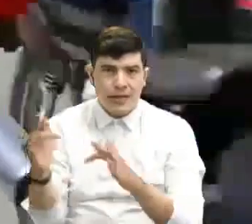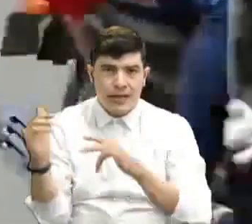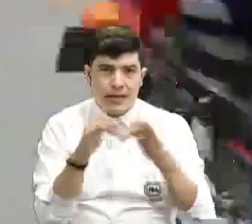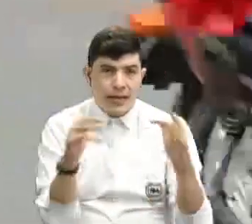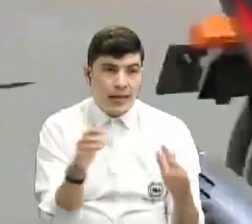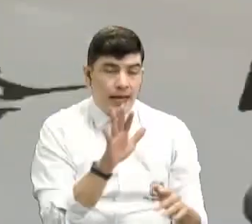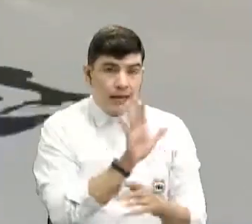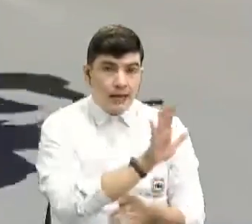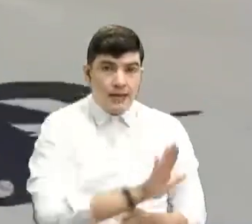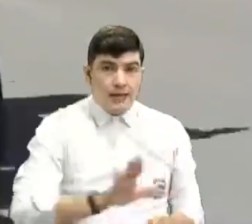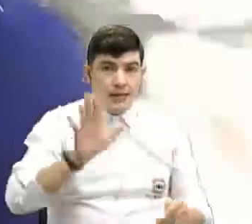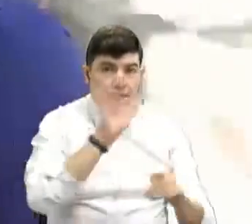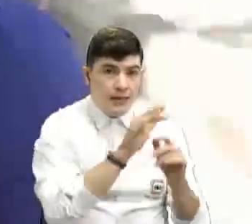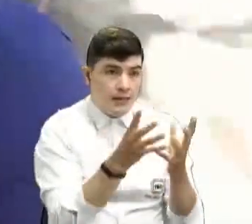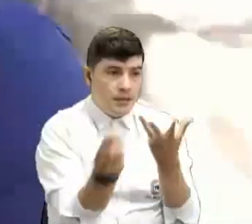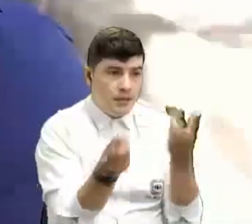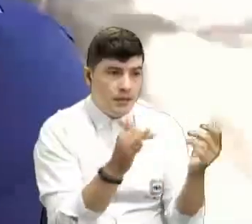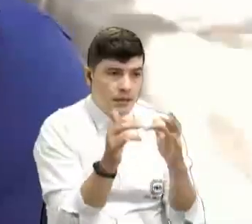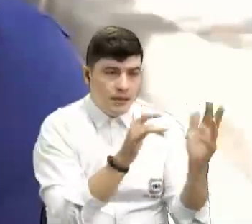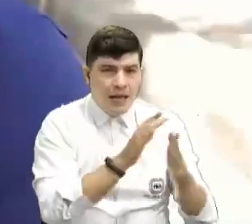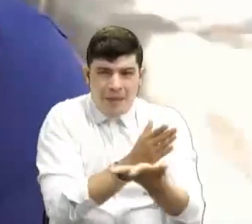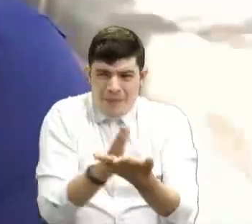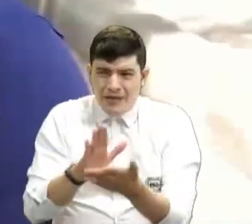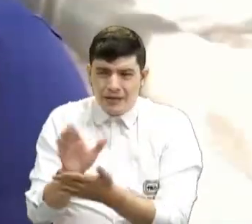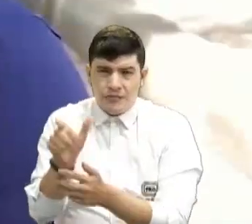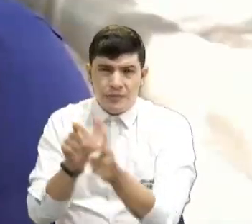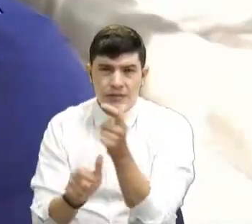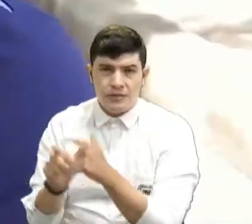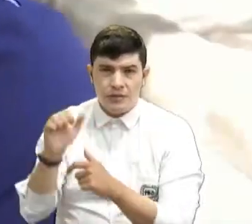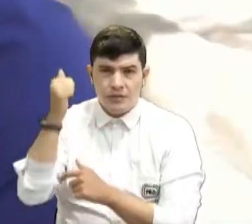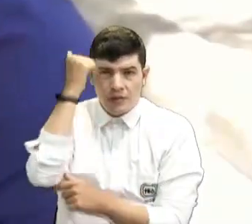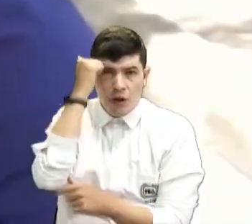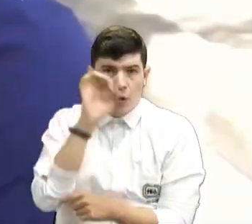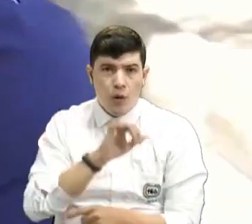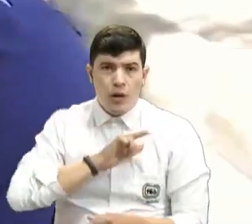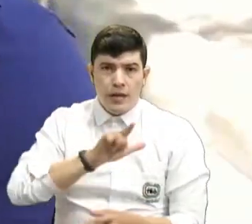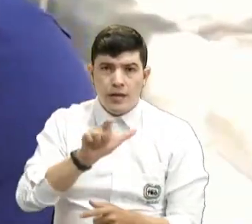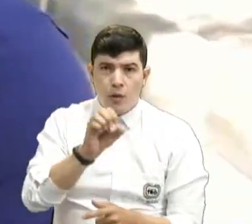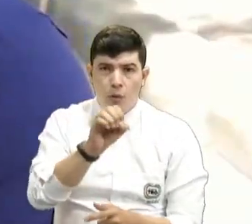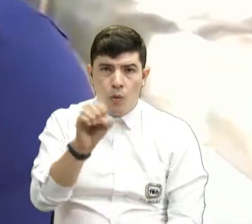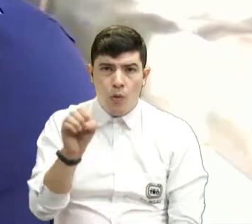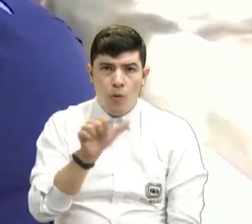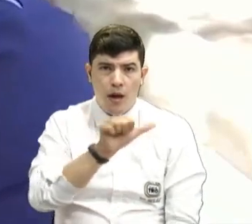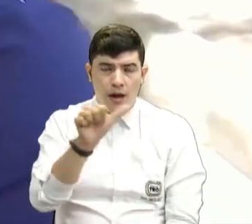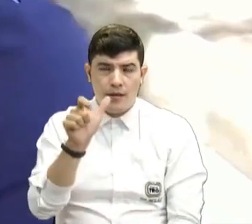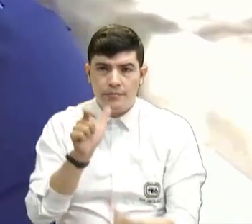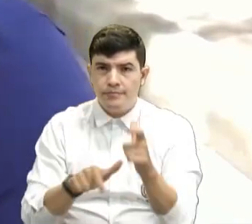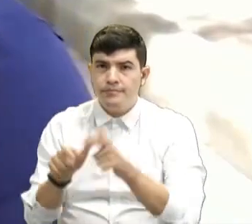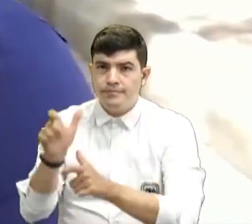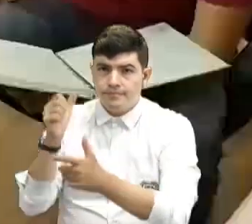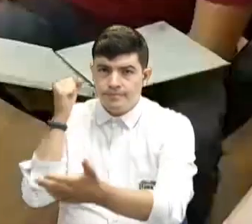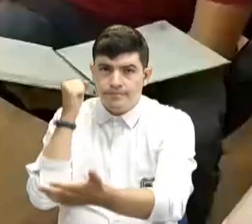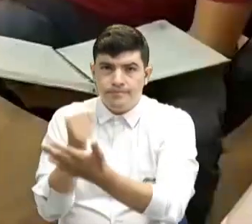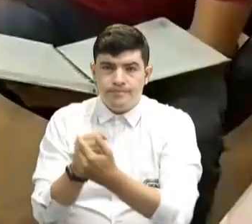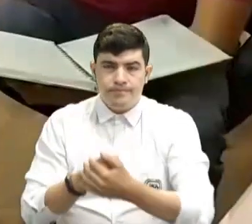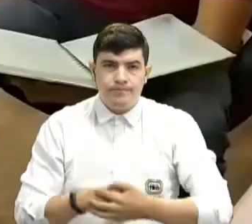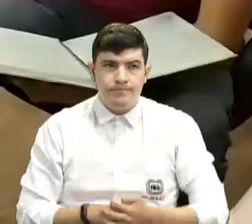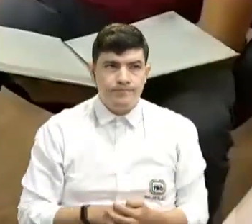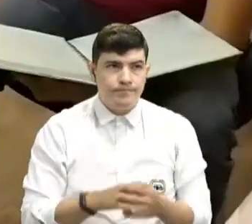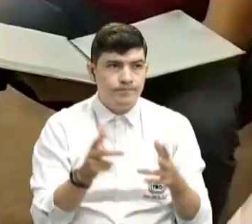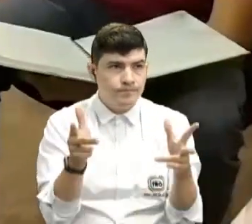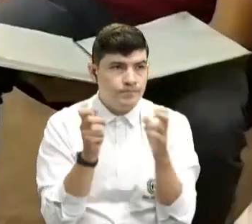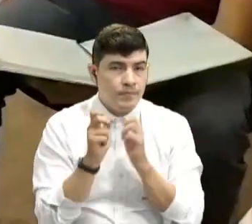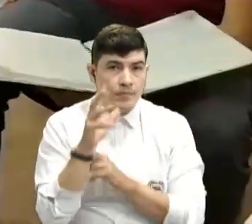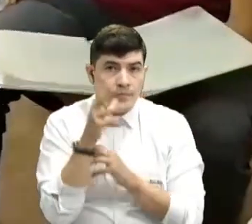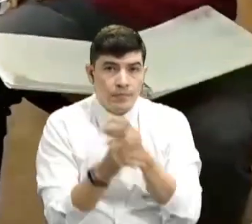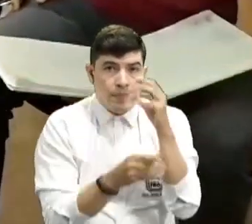el departamento. Van 1,000 líderes y lideresas asesinadas. Constantes amenazas, extorsión. Por otro